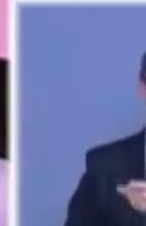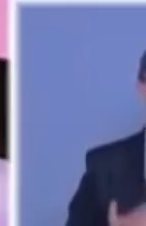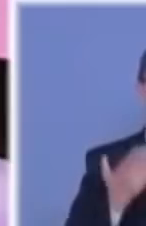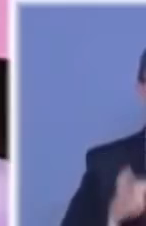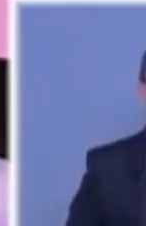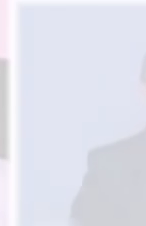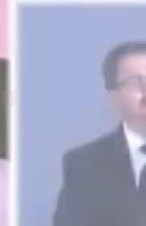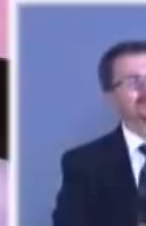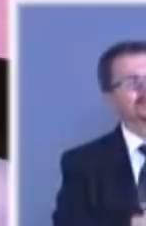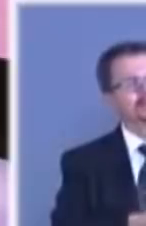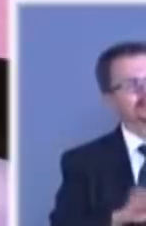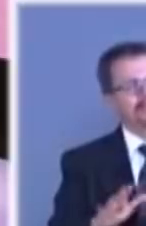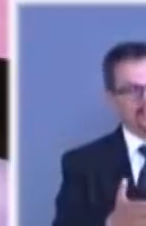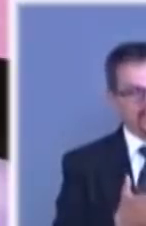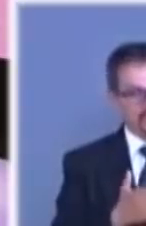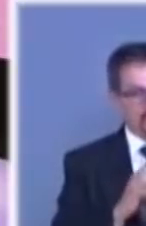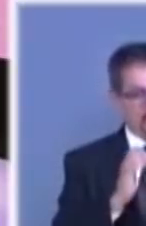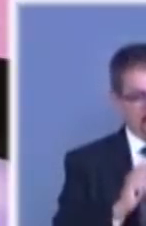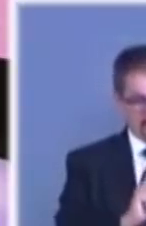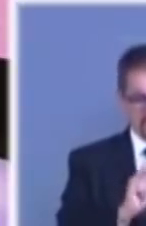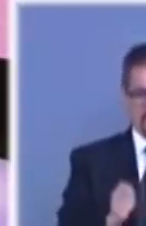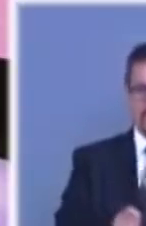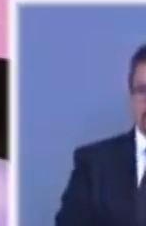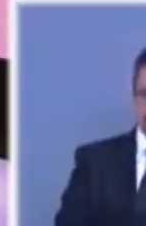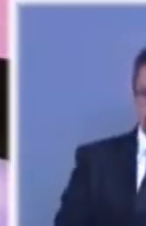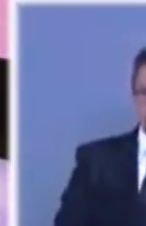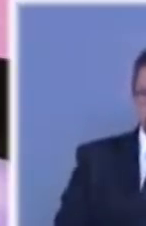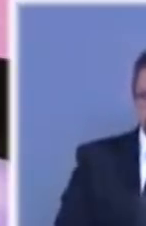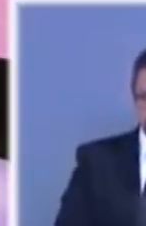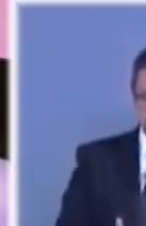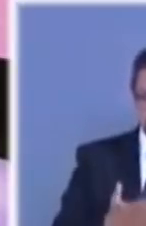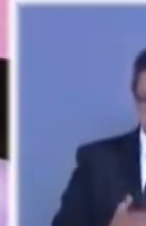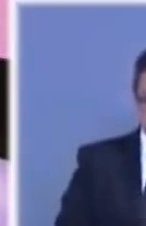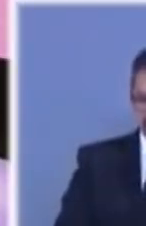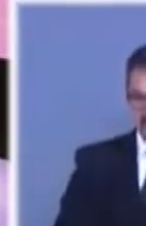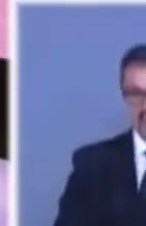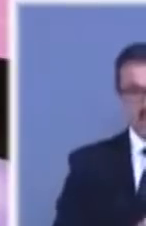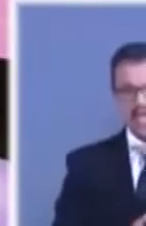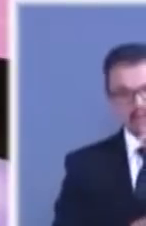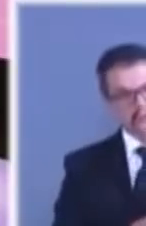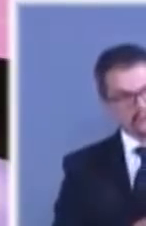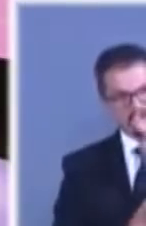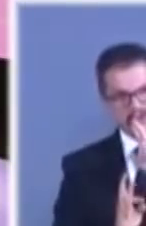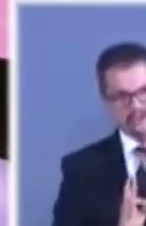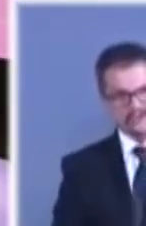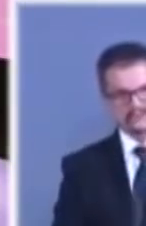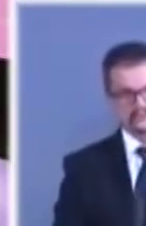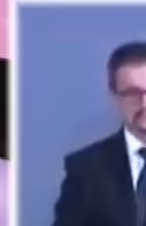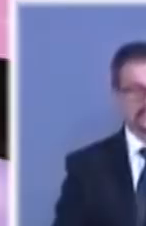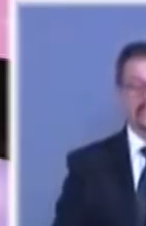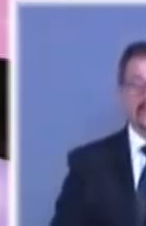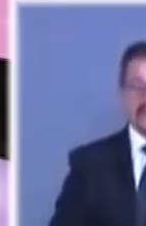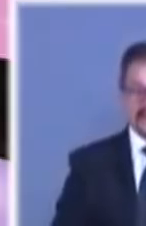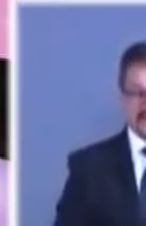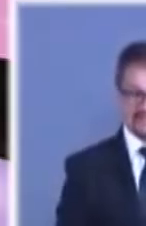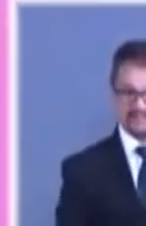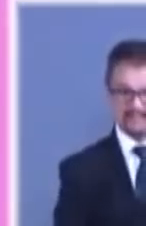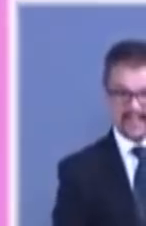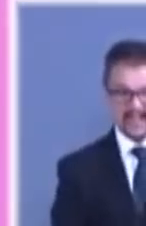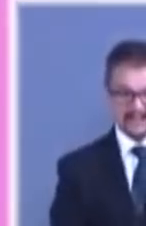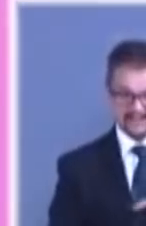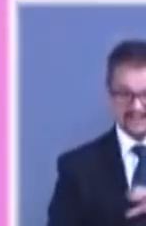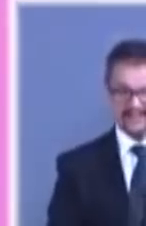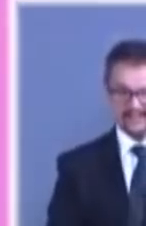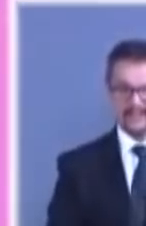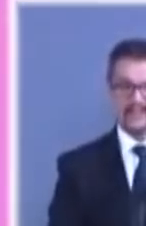moralmente para gobernar. Barbosa, por alusión, y ahorita vamos con usted, candidato. Vuelvo a repetir, el candidato del PAN es un